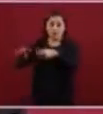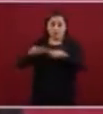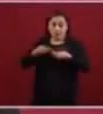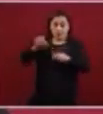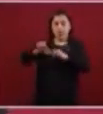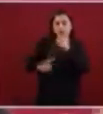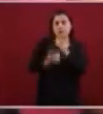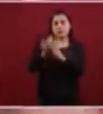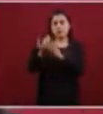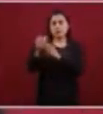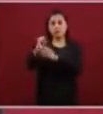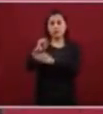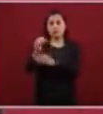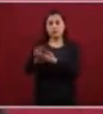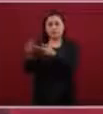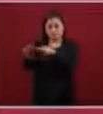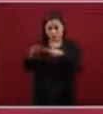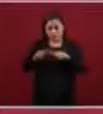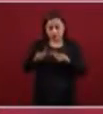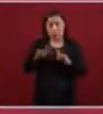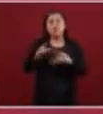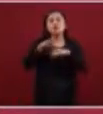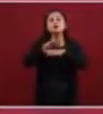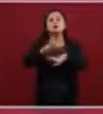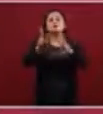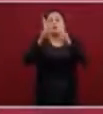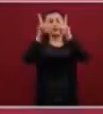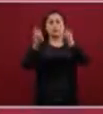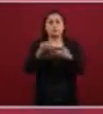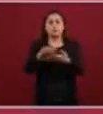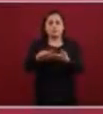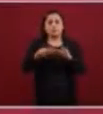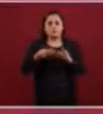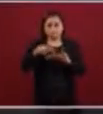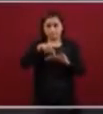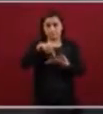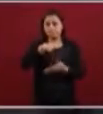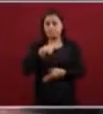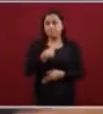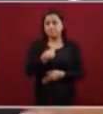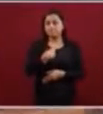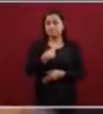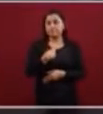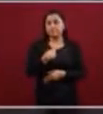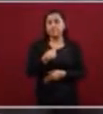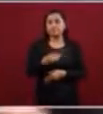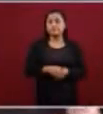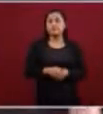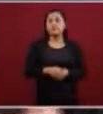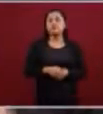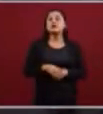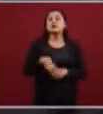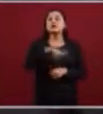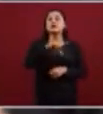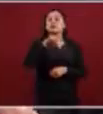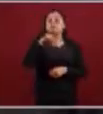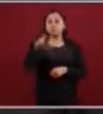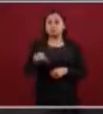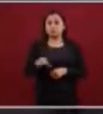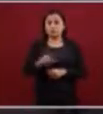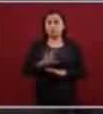mañana, hoy, sobre este caso, y se acordó